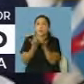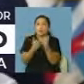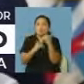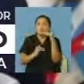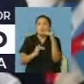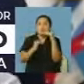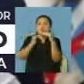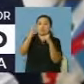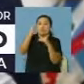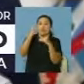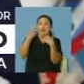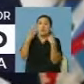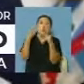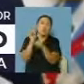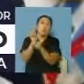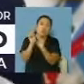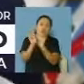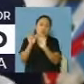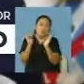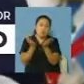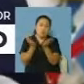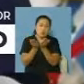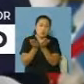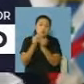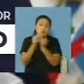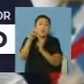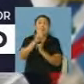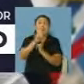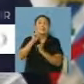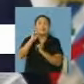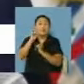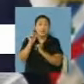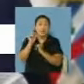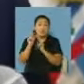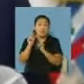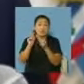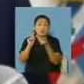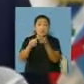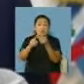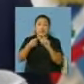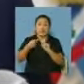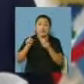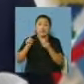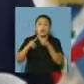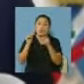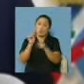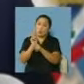global y más cuidado del planeta. Entonces, el litio tiene que ver con cuidar el planeta.